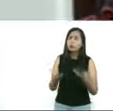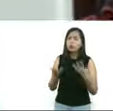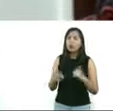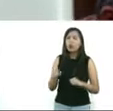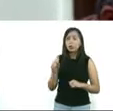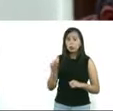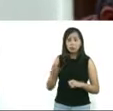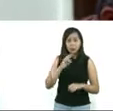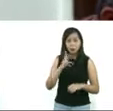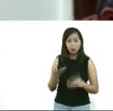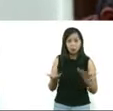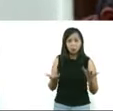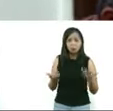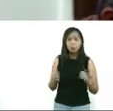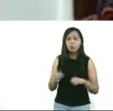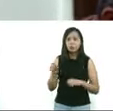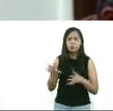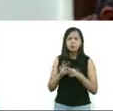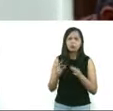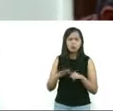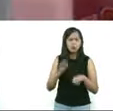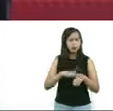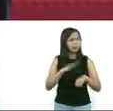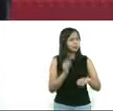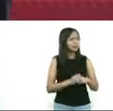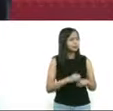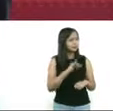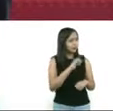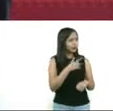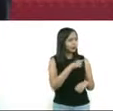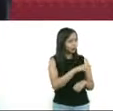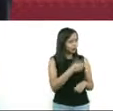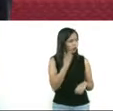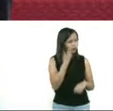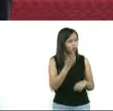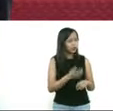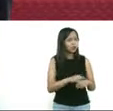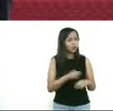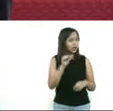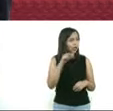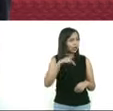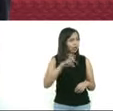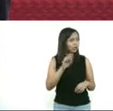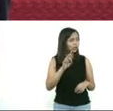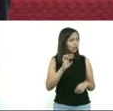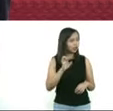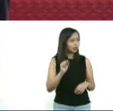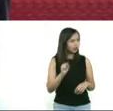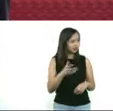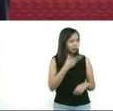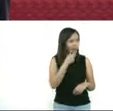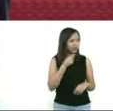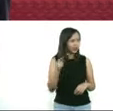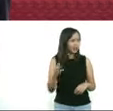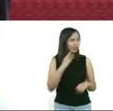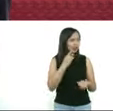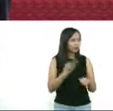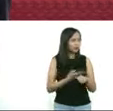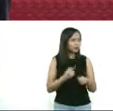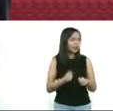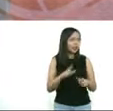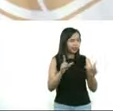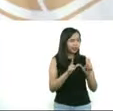las ganancias, si nos puede dar un poco más de detalle. Si quieren, le pedimos a Andrés Layú que venga a informar de todo lo que tiene que ver